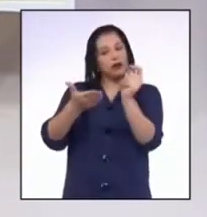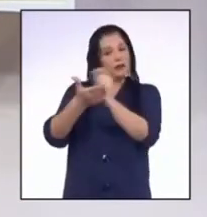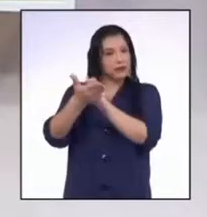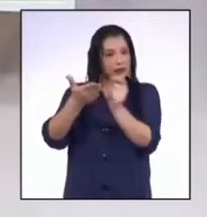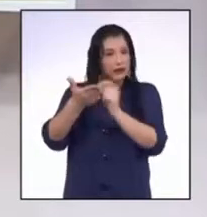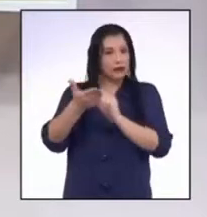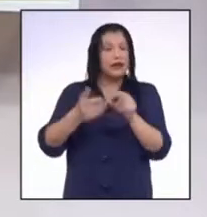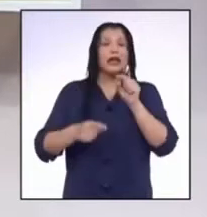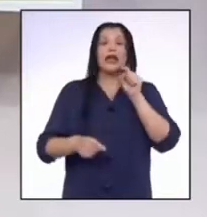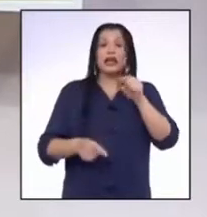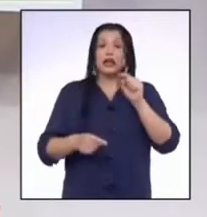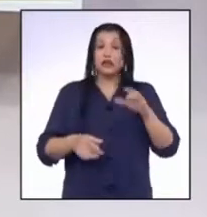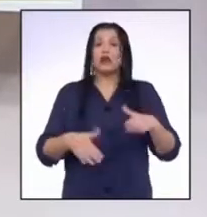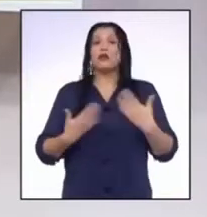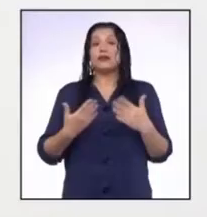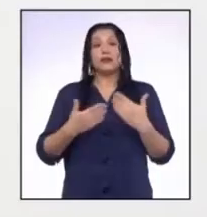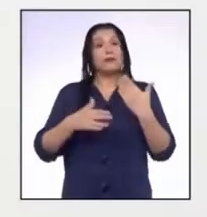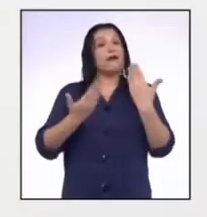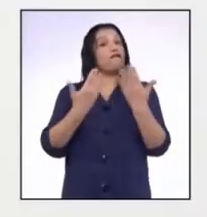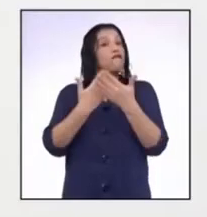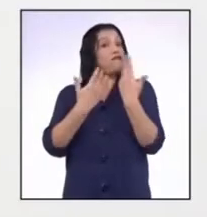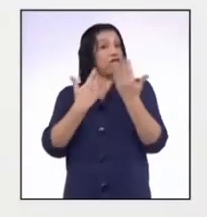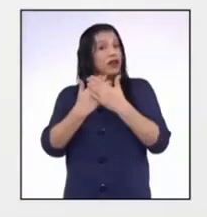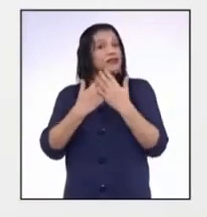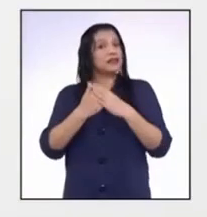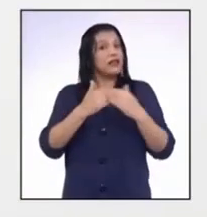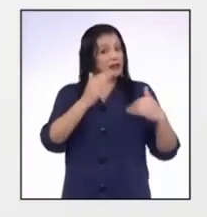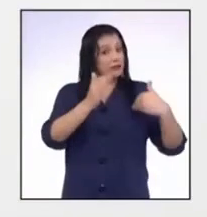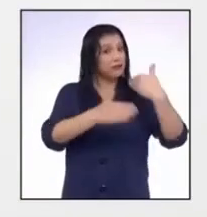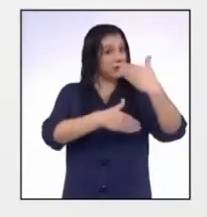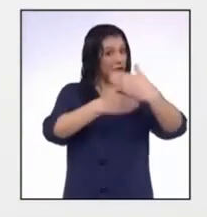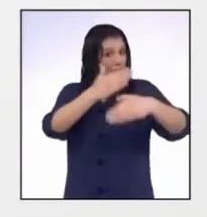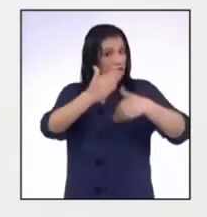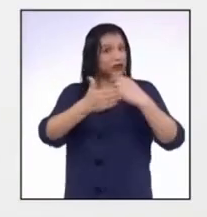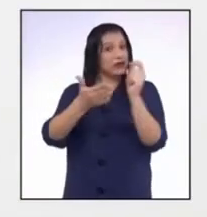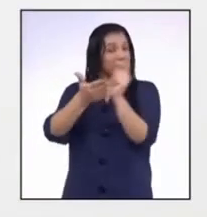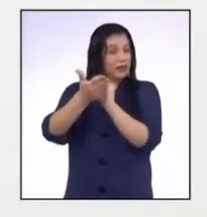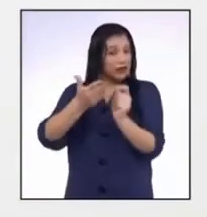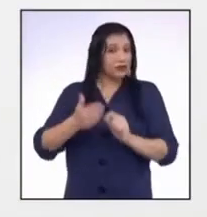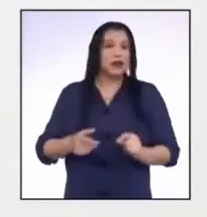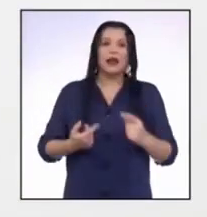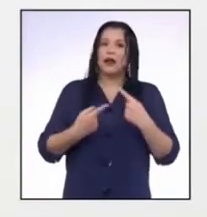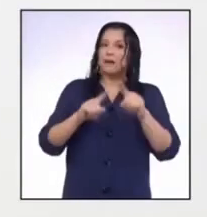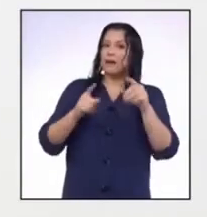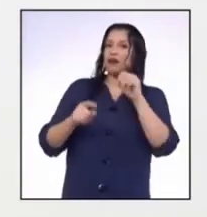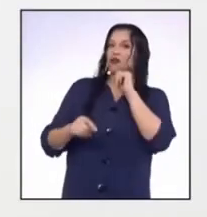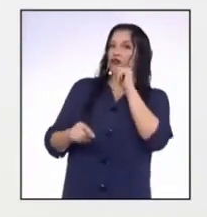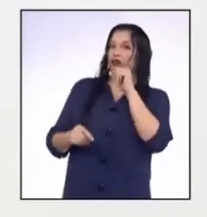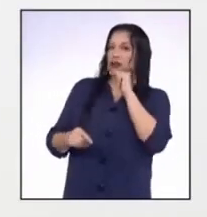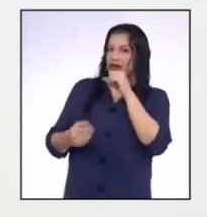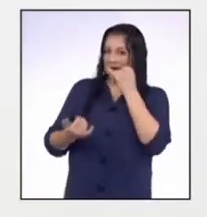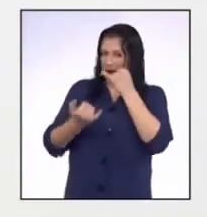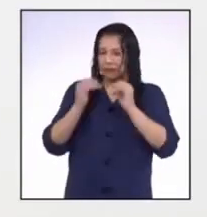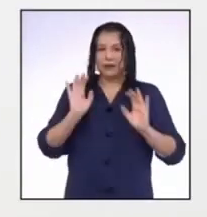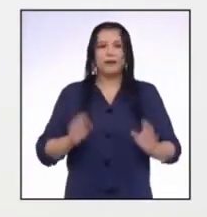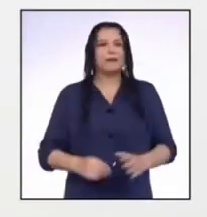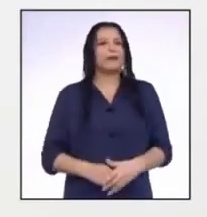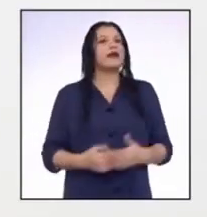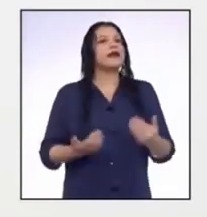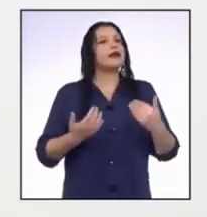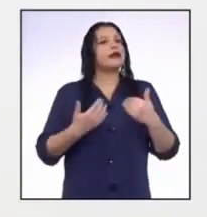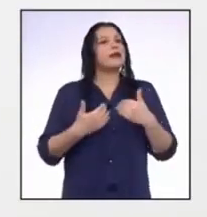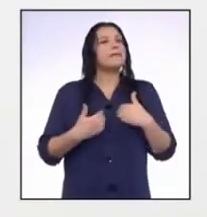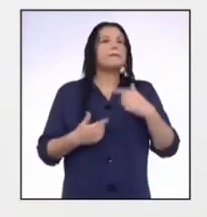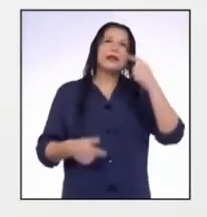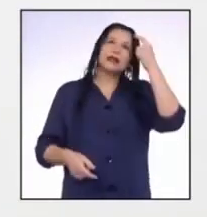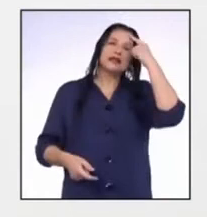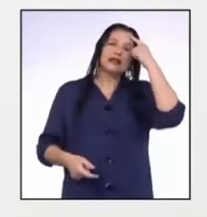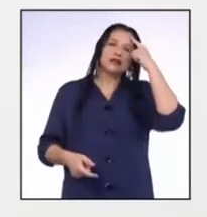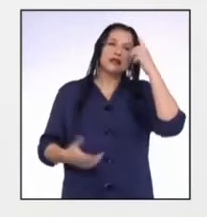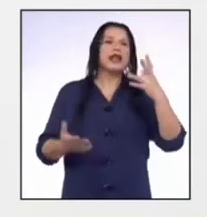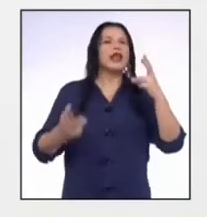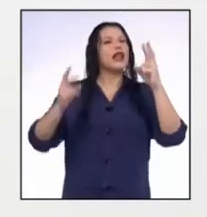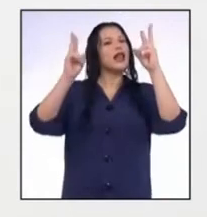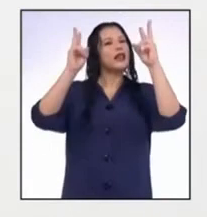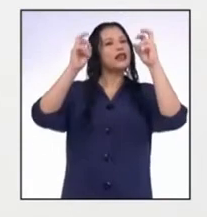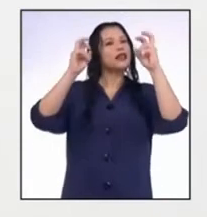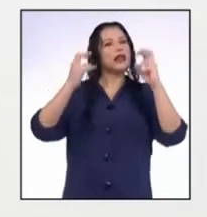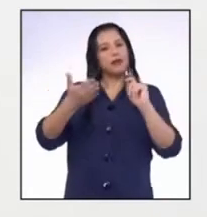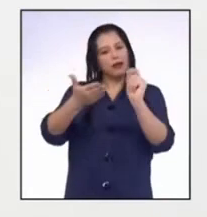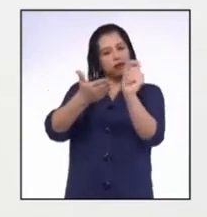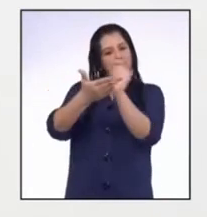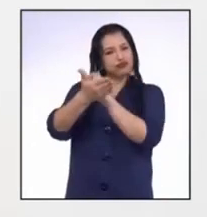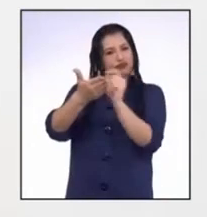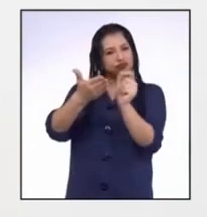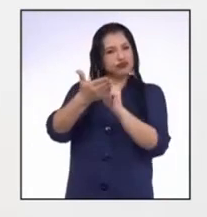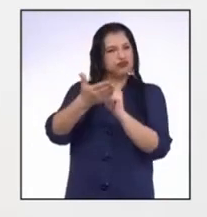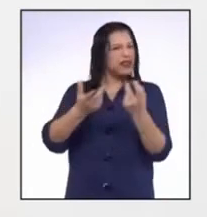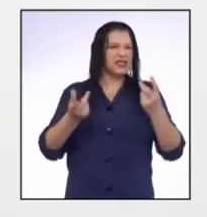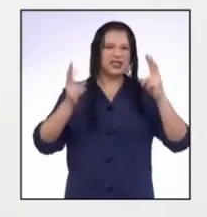definitivamente eso nos va a facilitar el proceso. Así es, pero no hemos terminado todavía. Teniendo en cuenta que el tema del ensayo